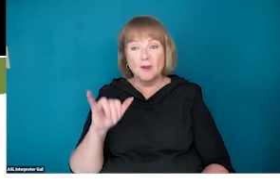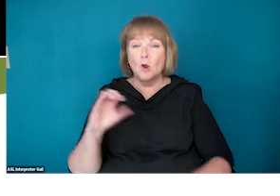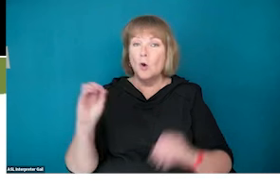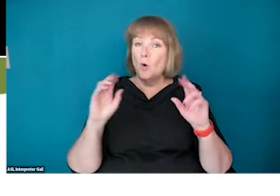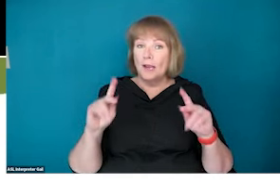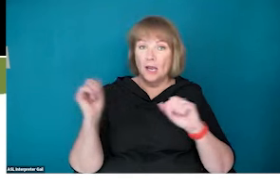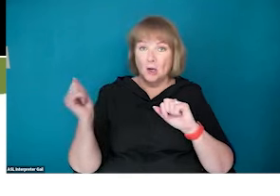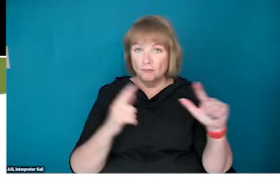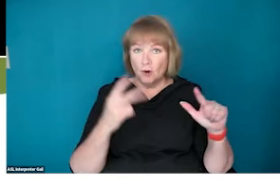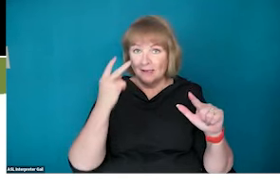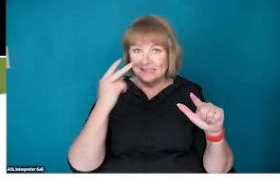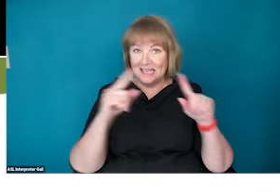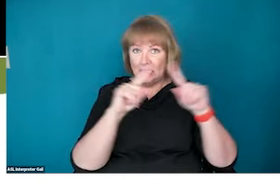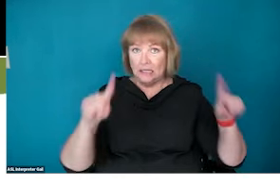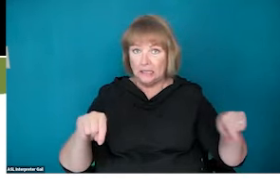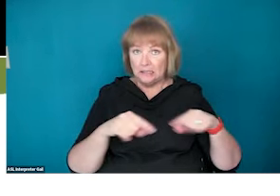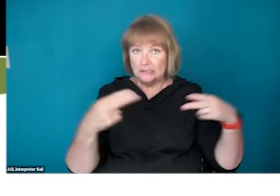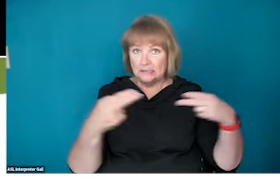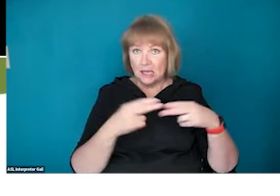Ok.